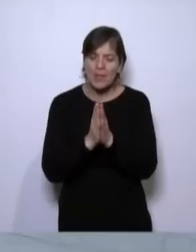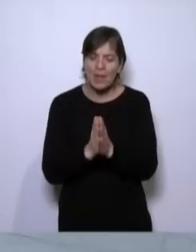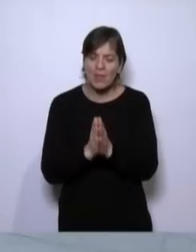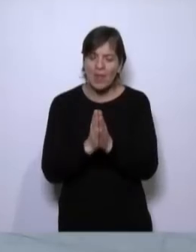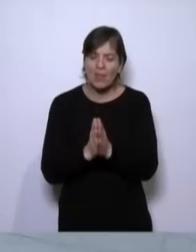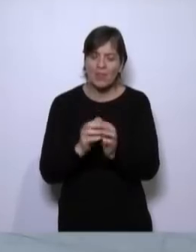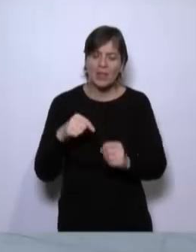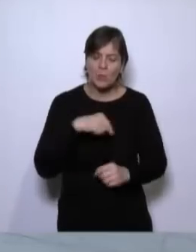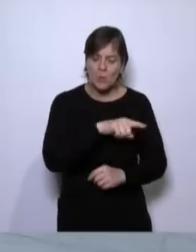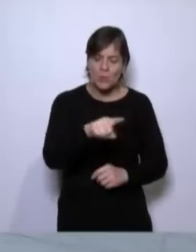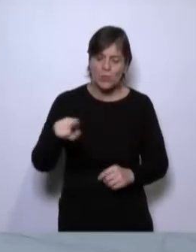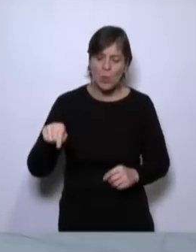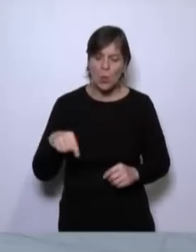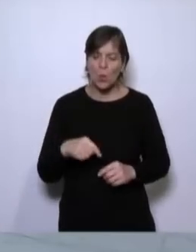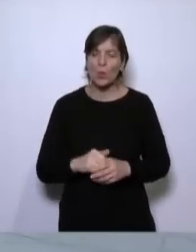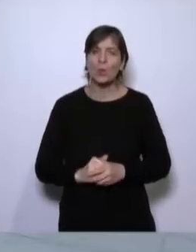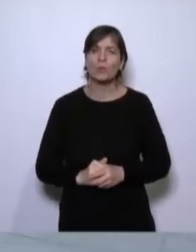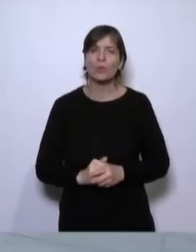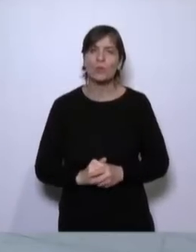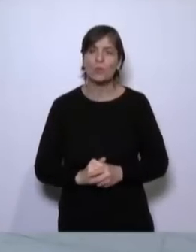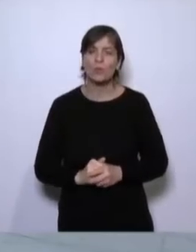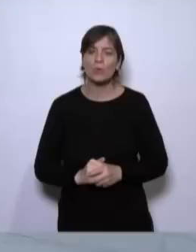ten piedad de